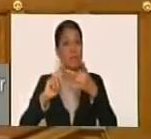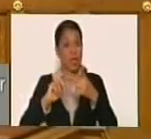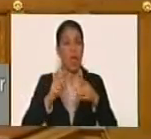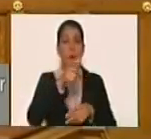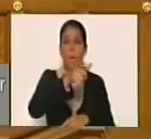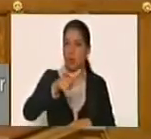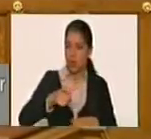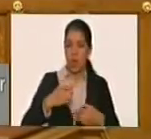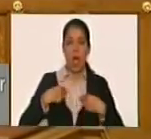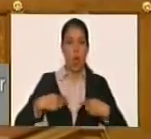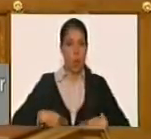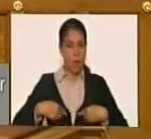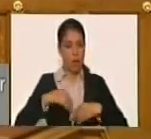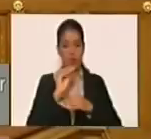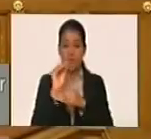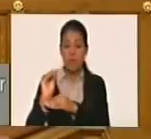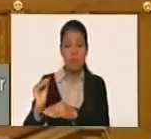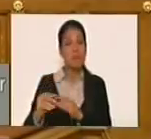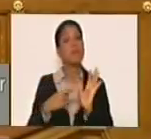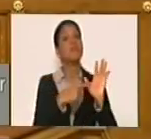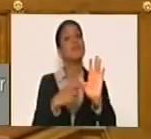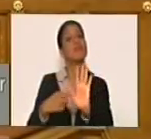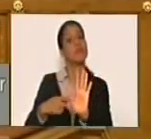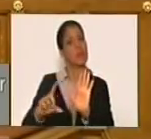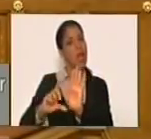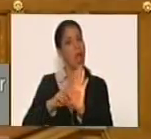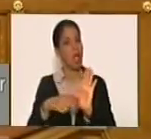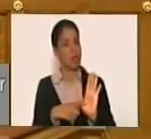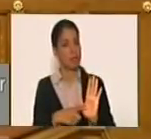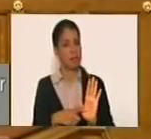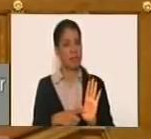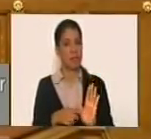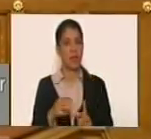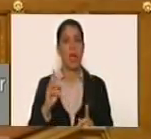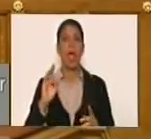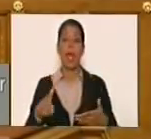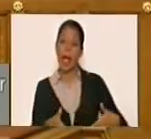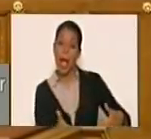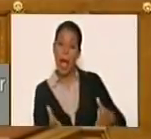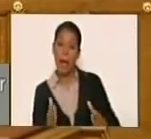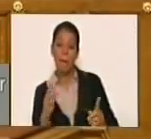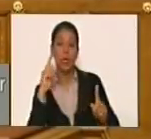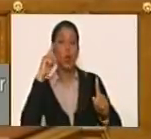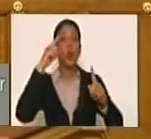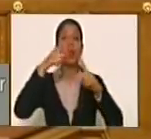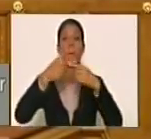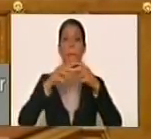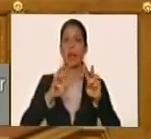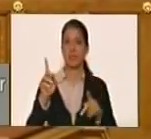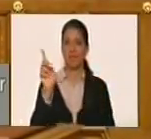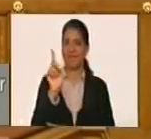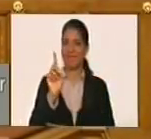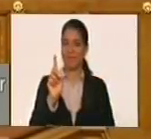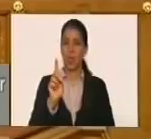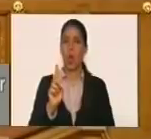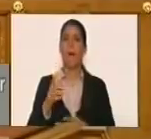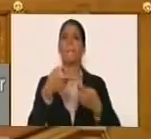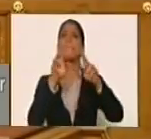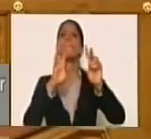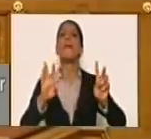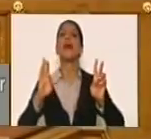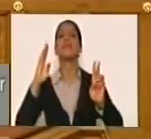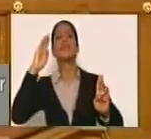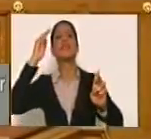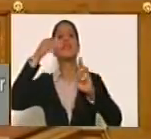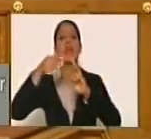humana. Nosotros decimos con Gandhi, no hay un camino a la paz es el camino, es nuestro camino, es